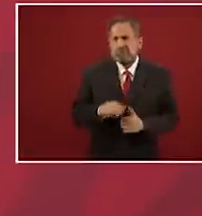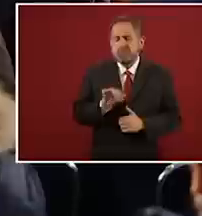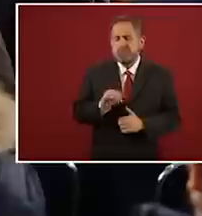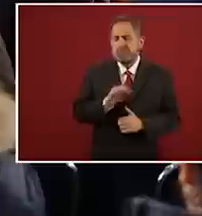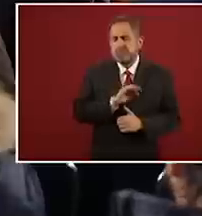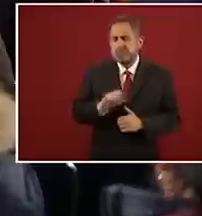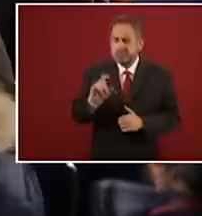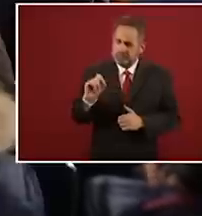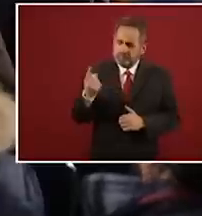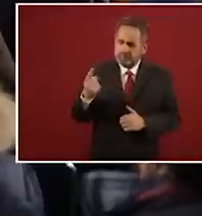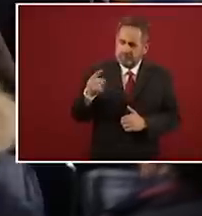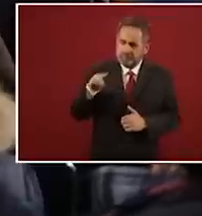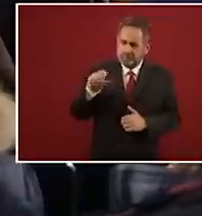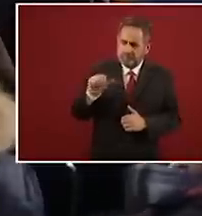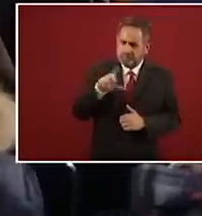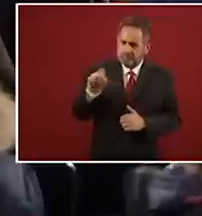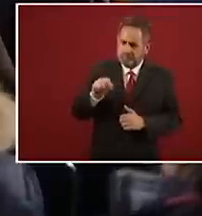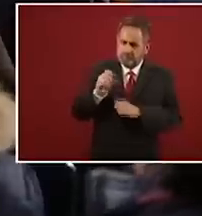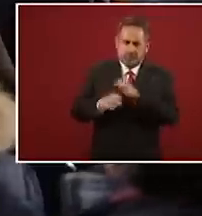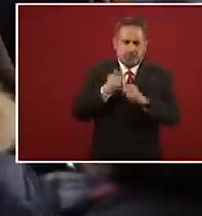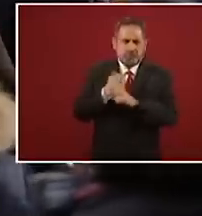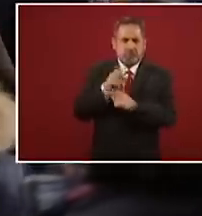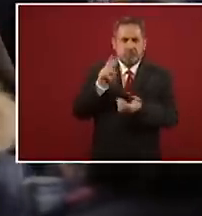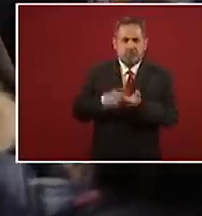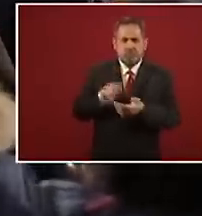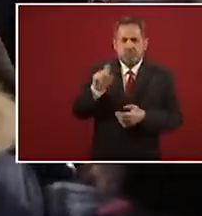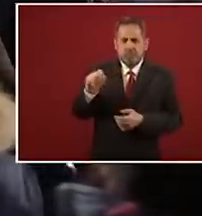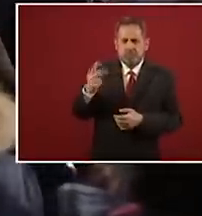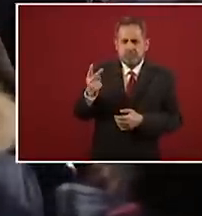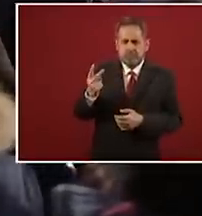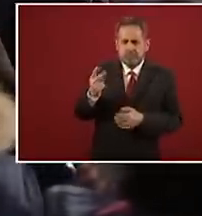el 21 de marzo del 2022.